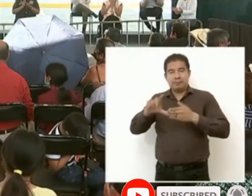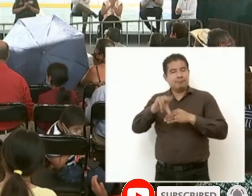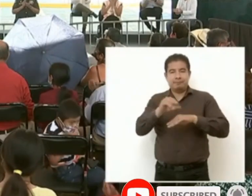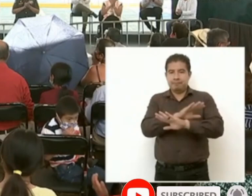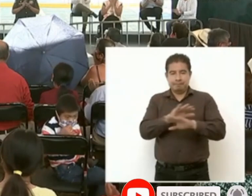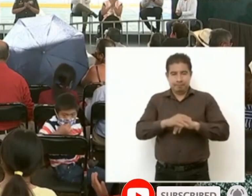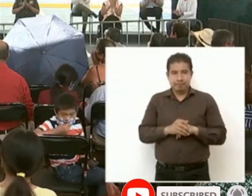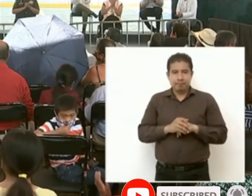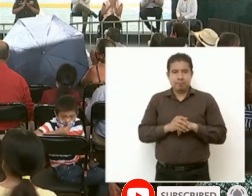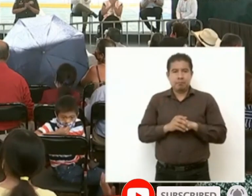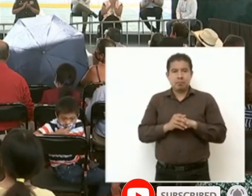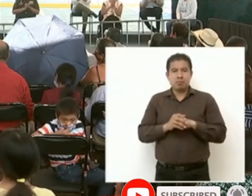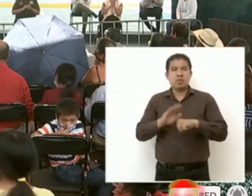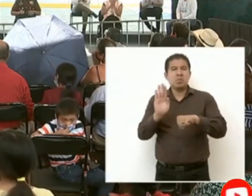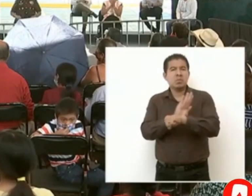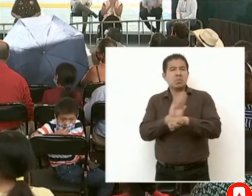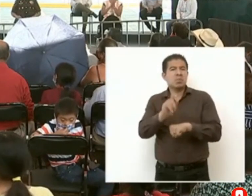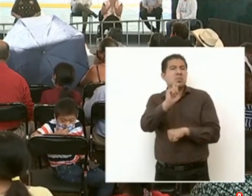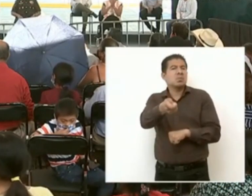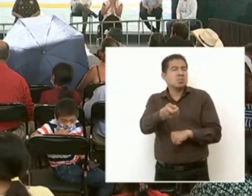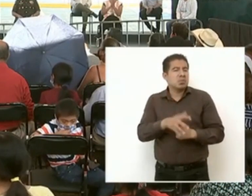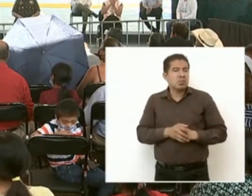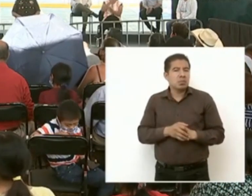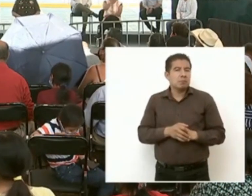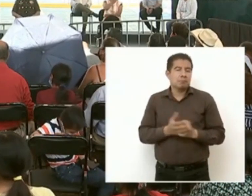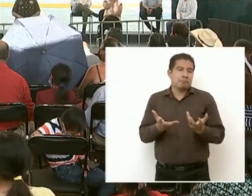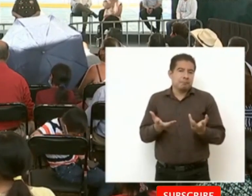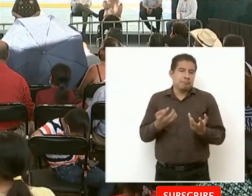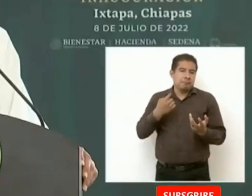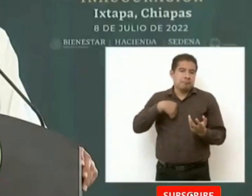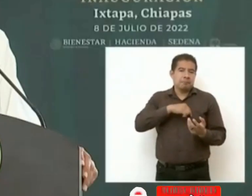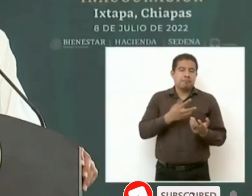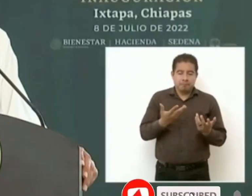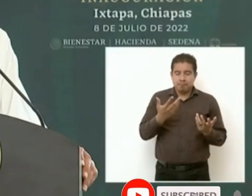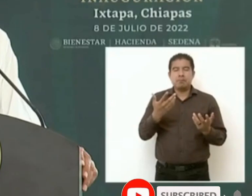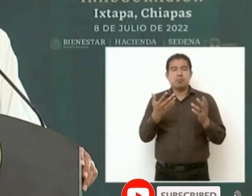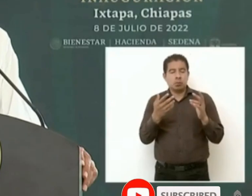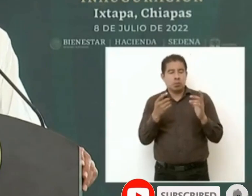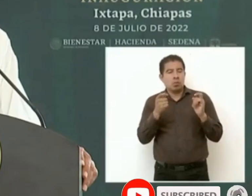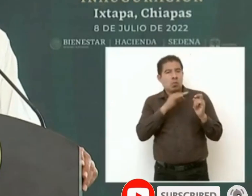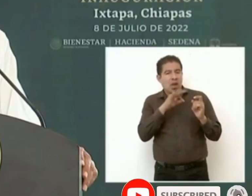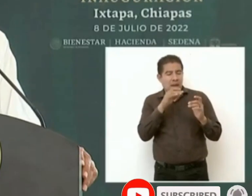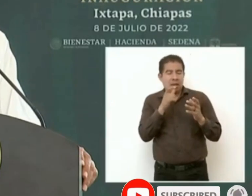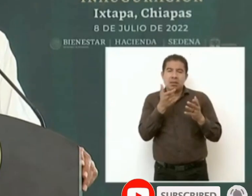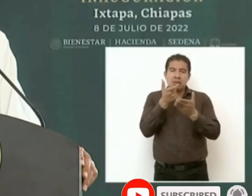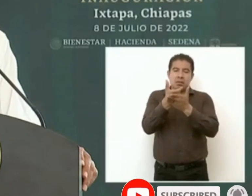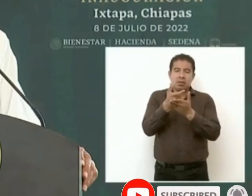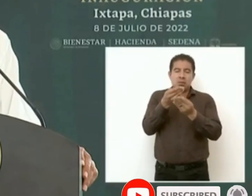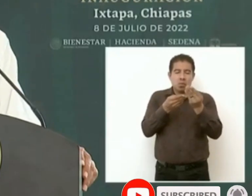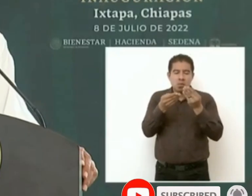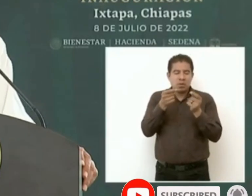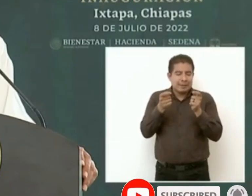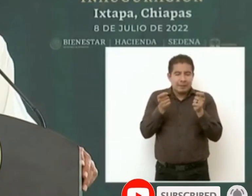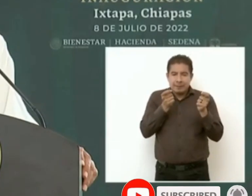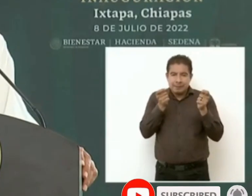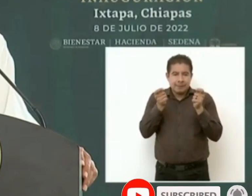¿Qué ventajas tenemos? Pues que podemos controlar el precio de la gasolina. Ahora